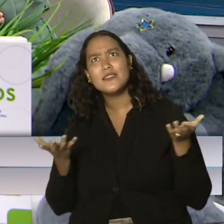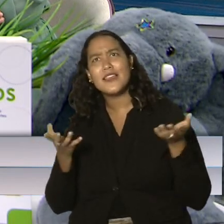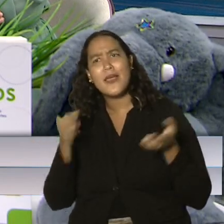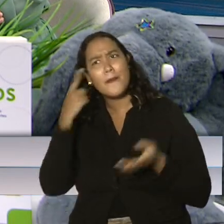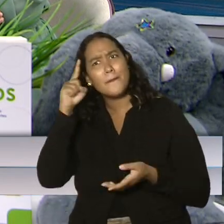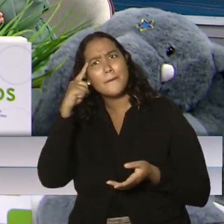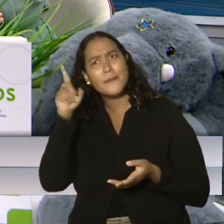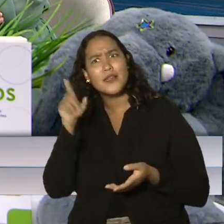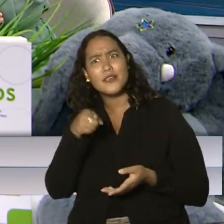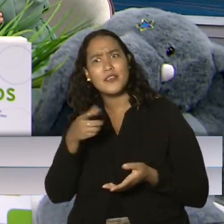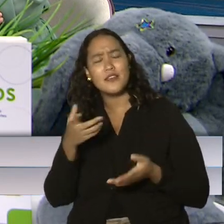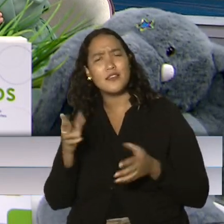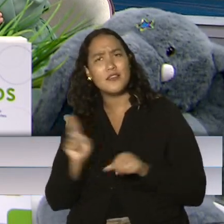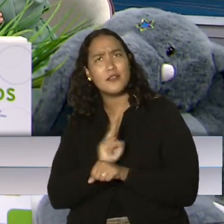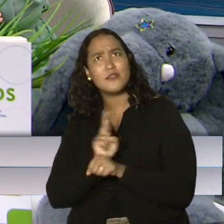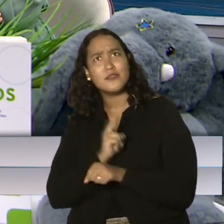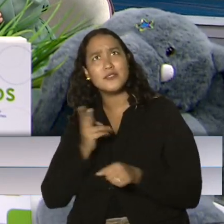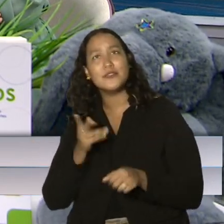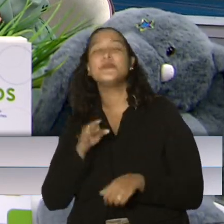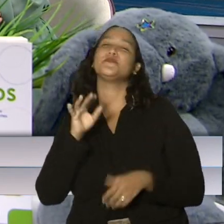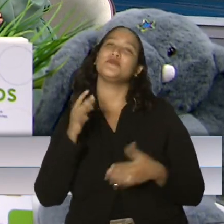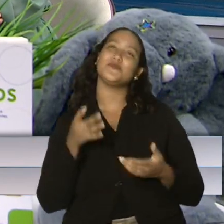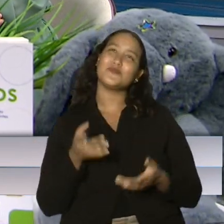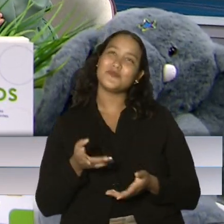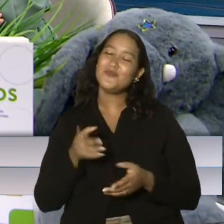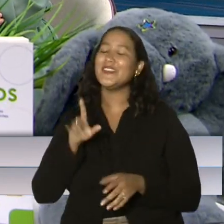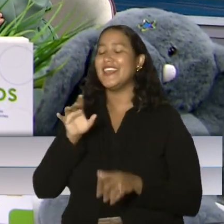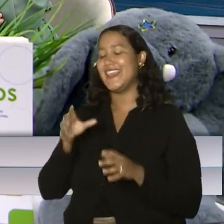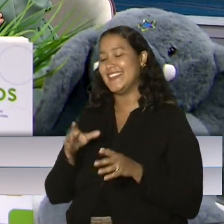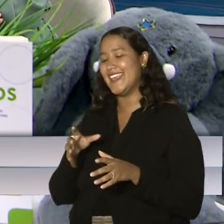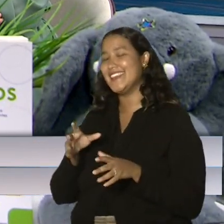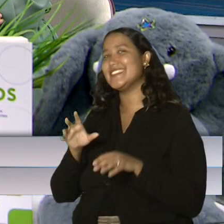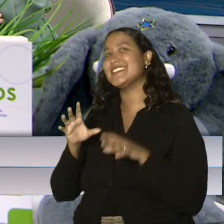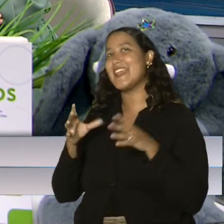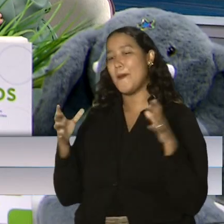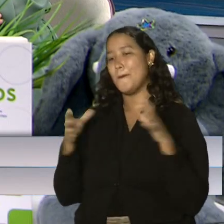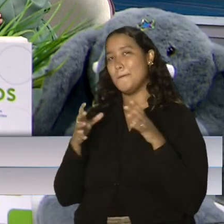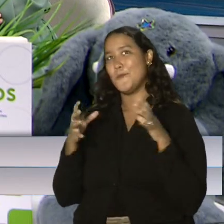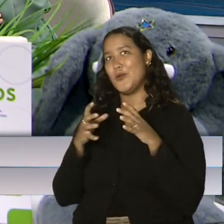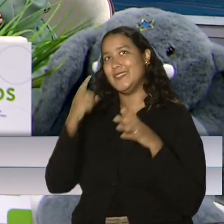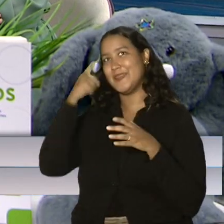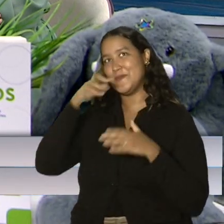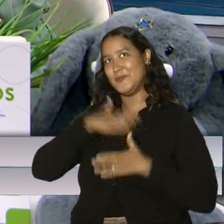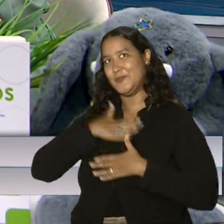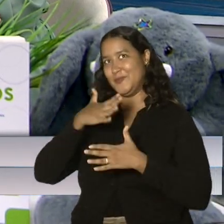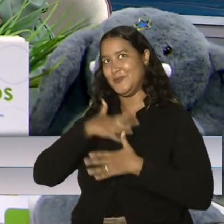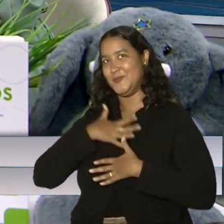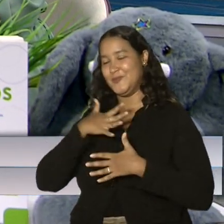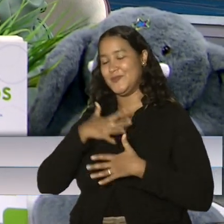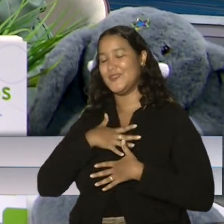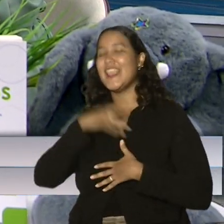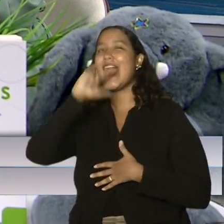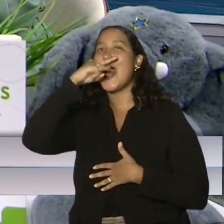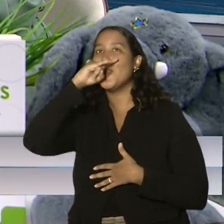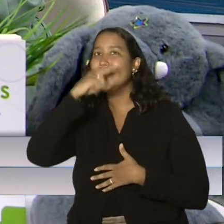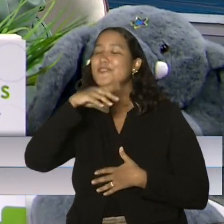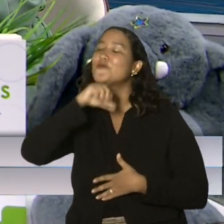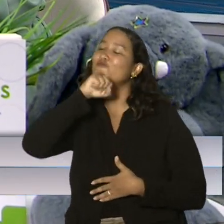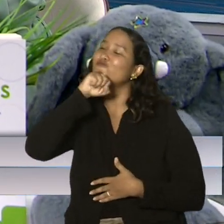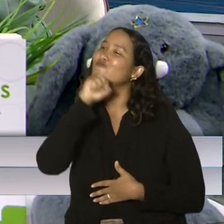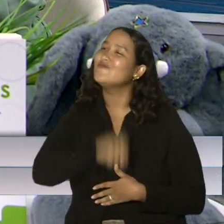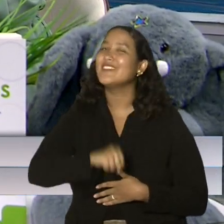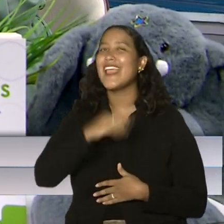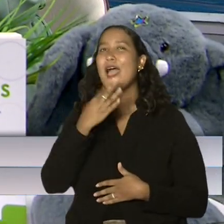para qué es Para qué se utiliza esto se utiliza es la bolita de la respiración que a los niños les encanta tanto y le llaman la atención además de los colores que también los